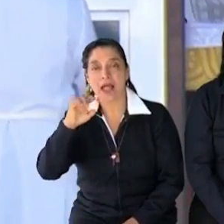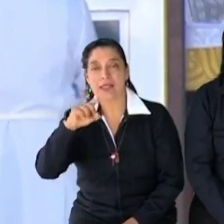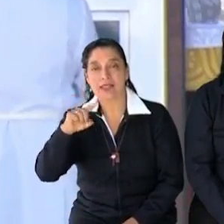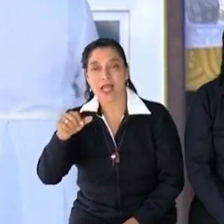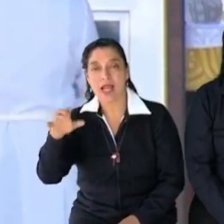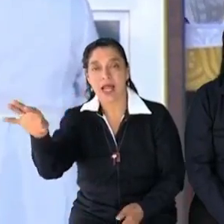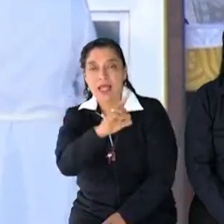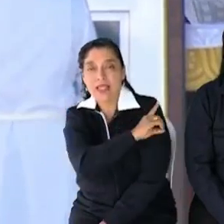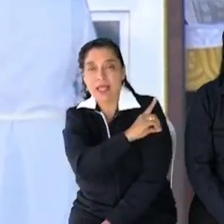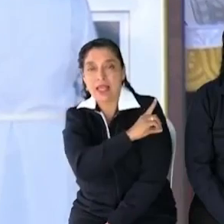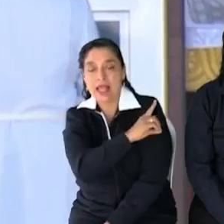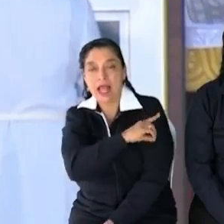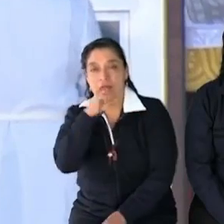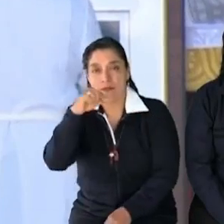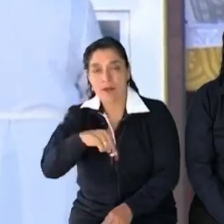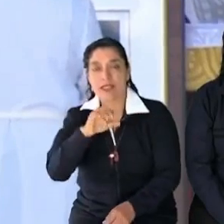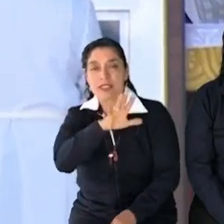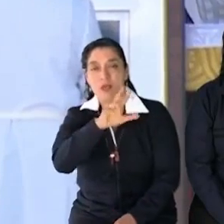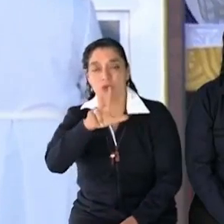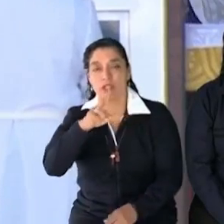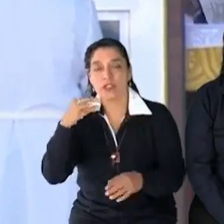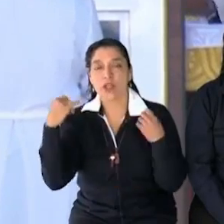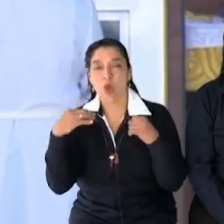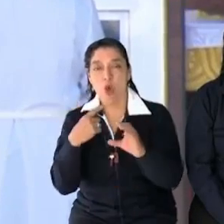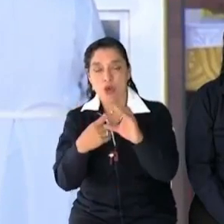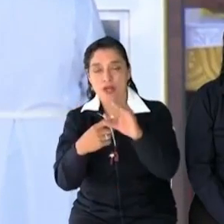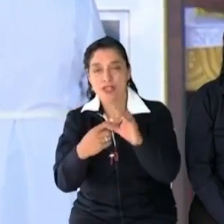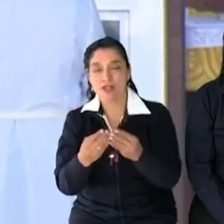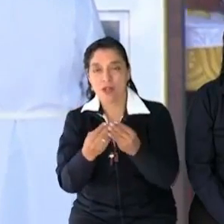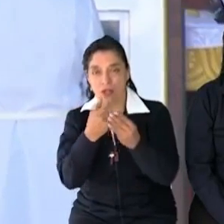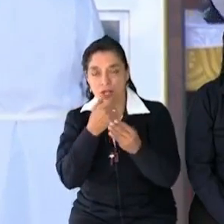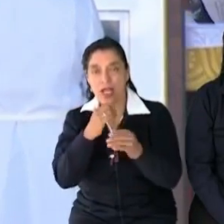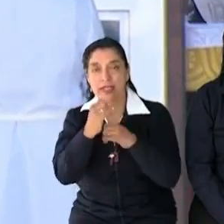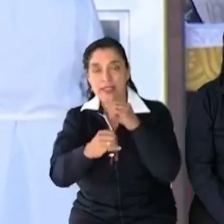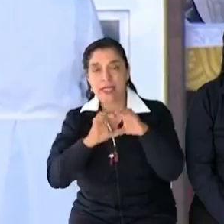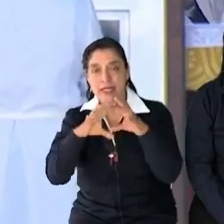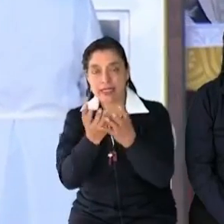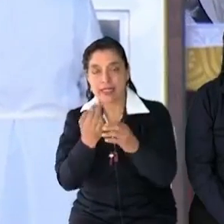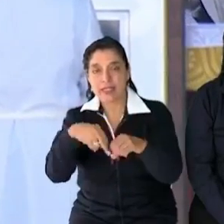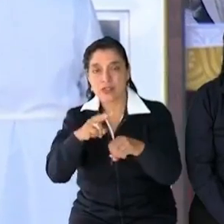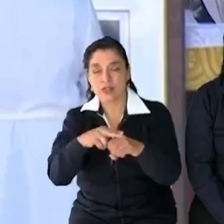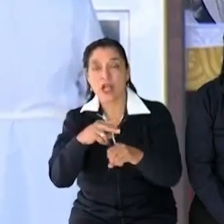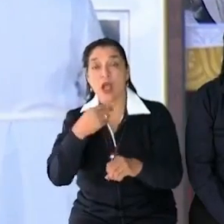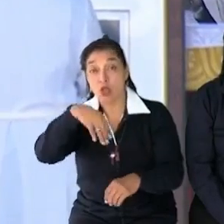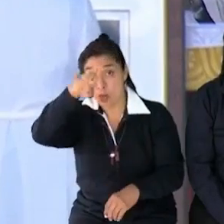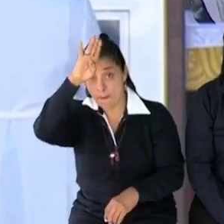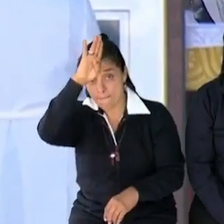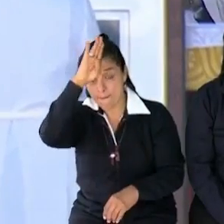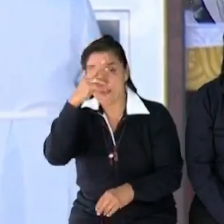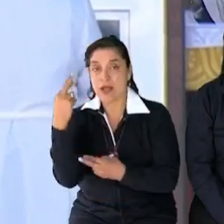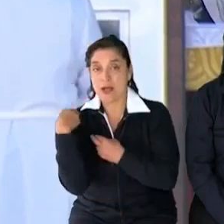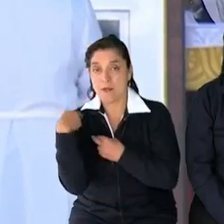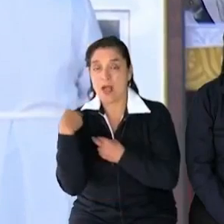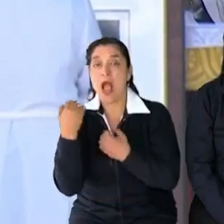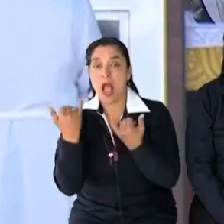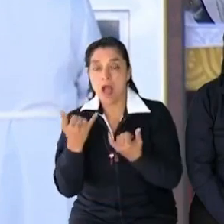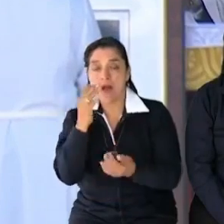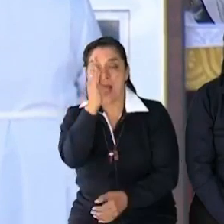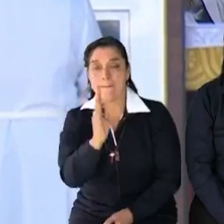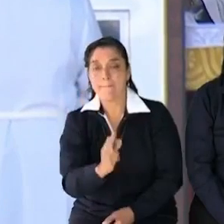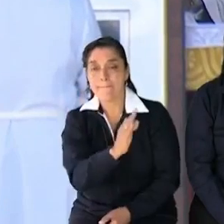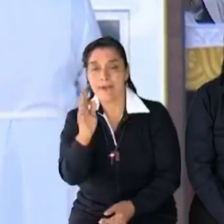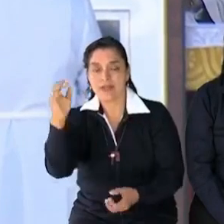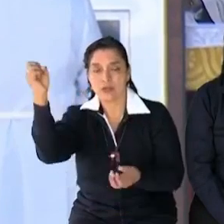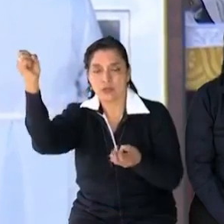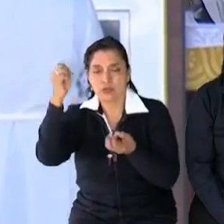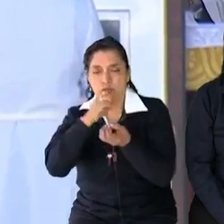al 53 Congreso Eucarístico Internacional, en nombre del Romano Pontífice, dará la bendición con indulgencia plenaria a todos los